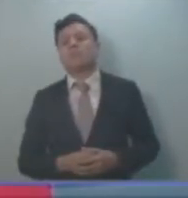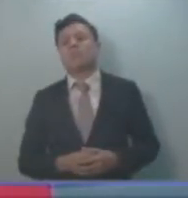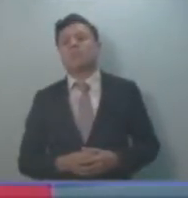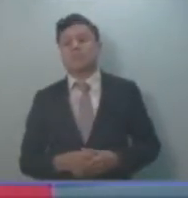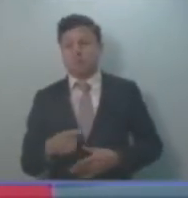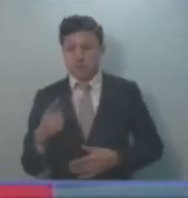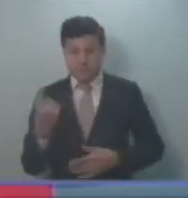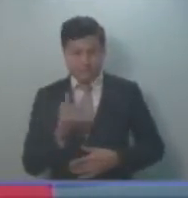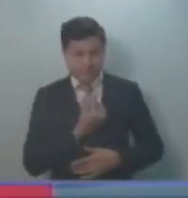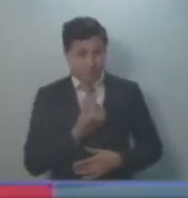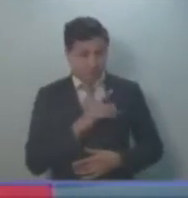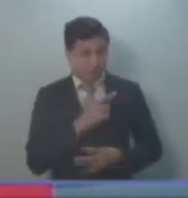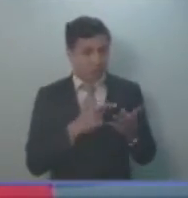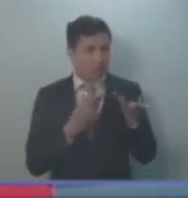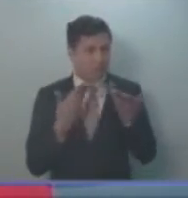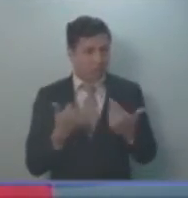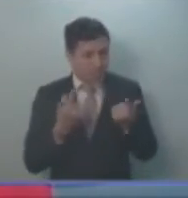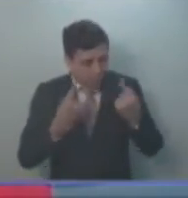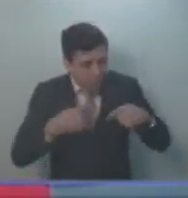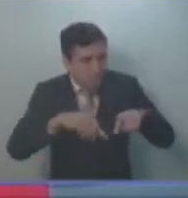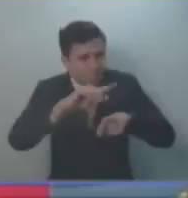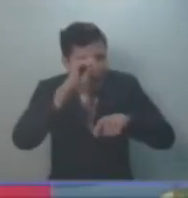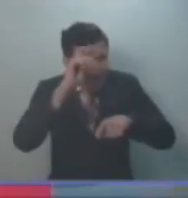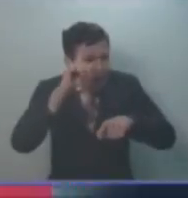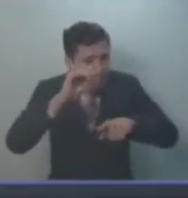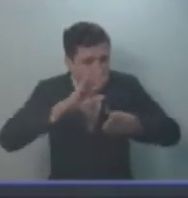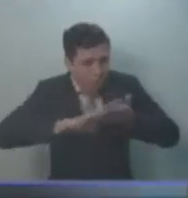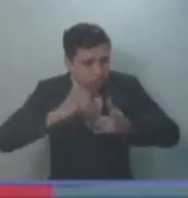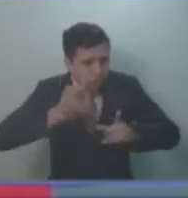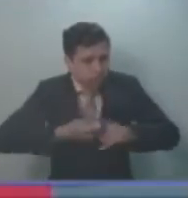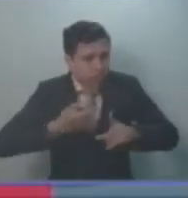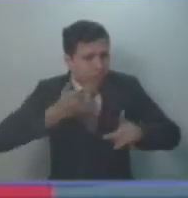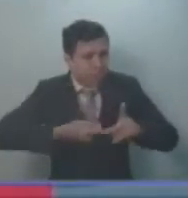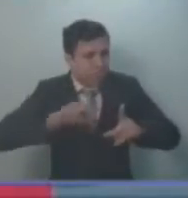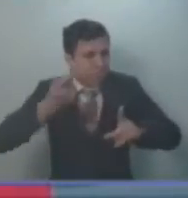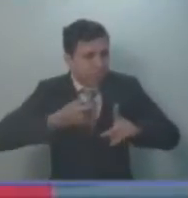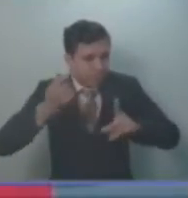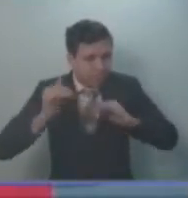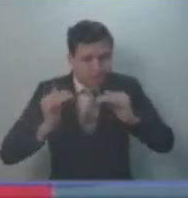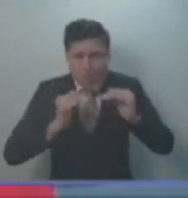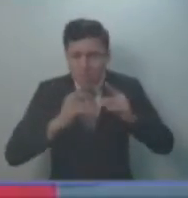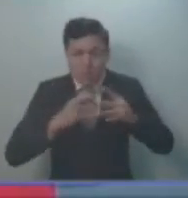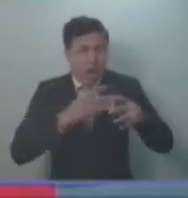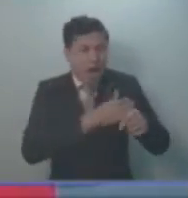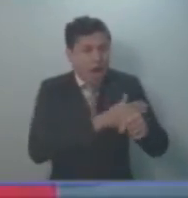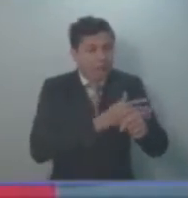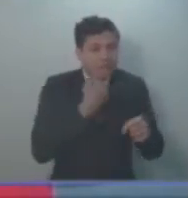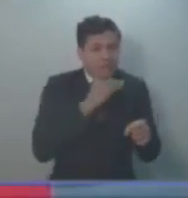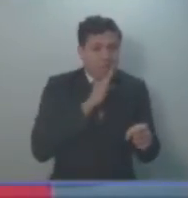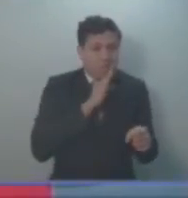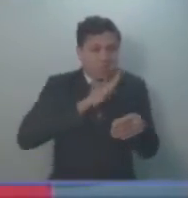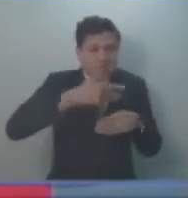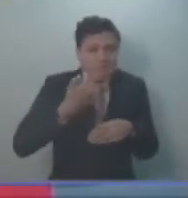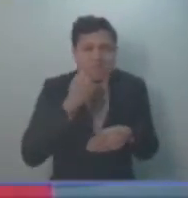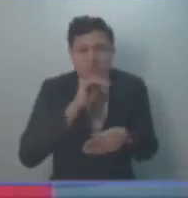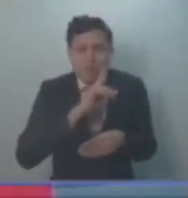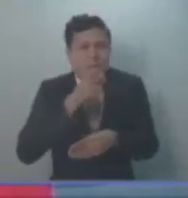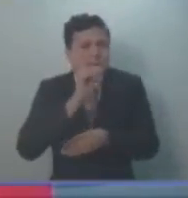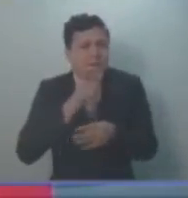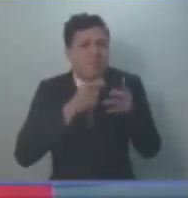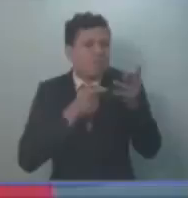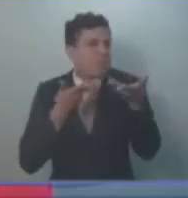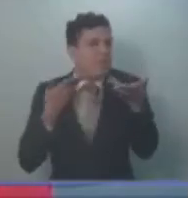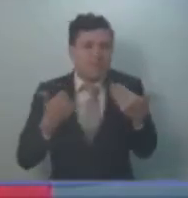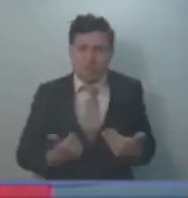derecho a mantener su puesto de trabajo en igualdad de condiciones a las que ha tenido antes de la emisión de la